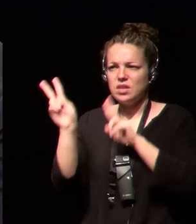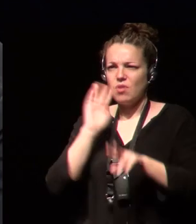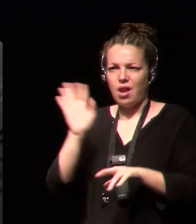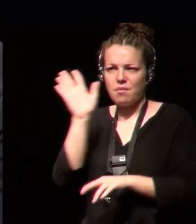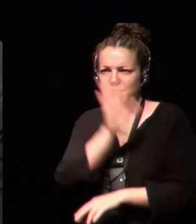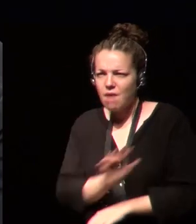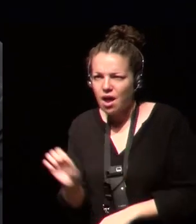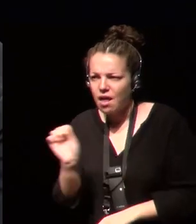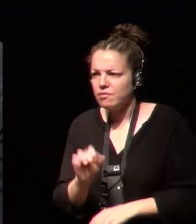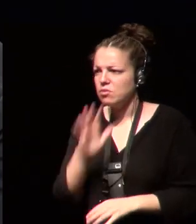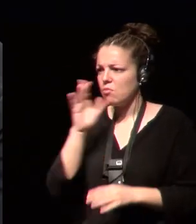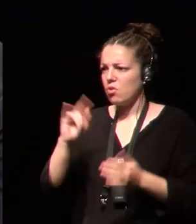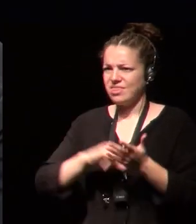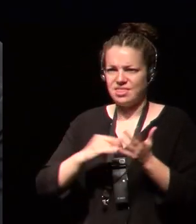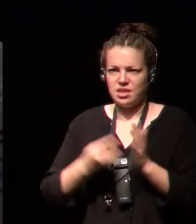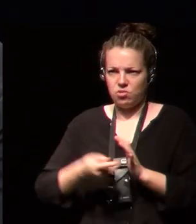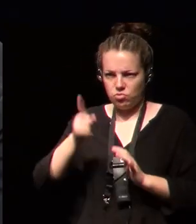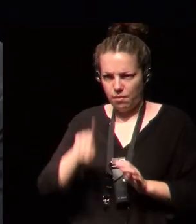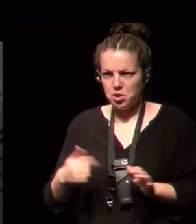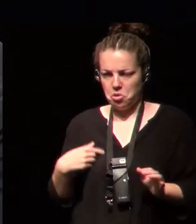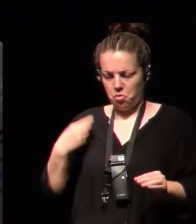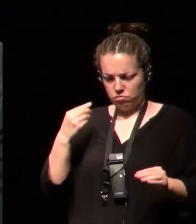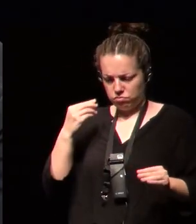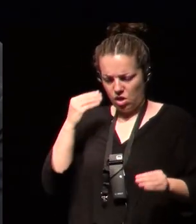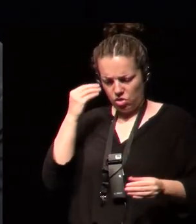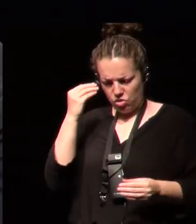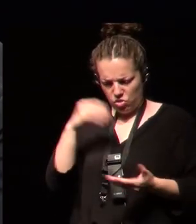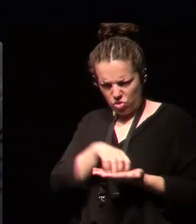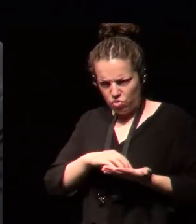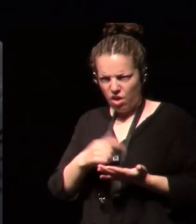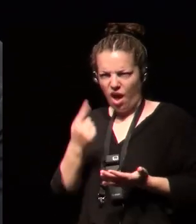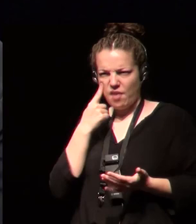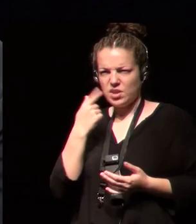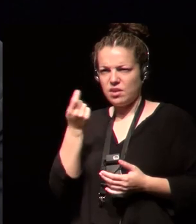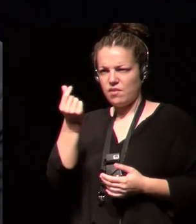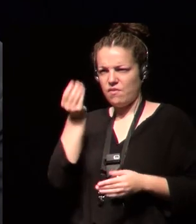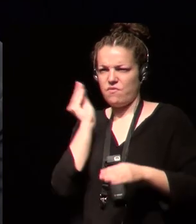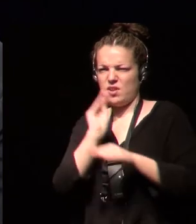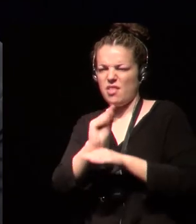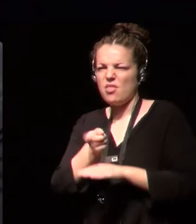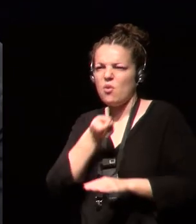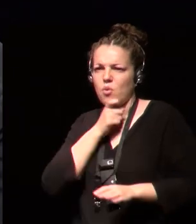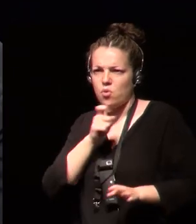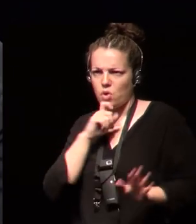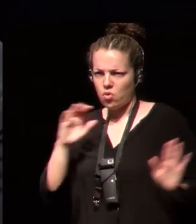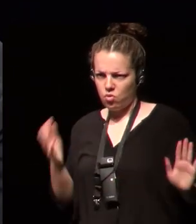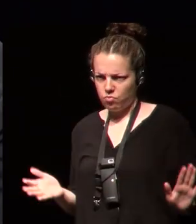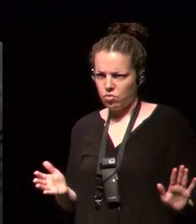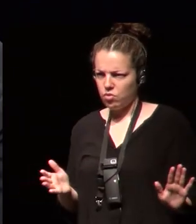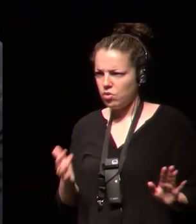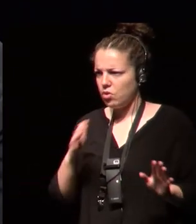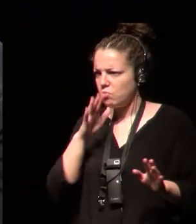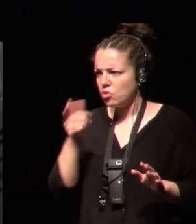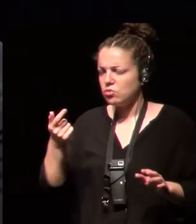también, y yo me pregunto, ¿cómo conseguir la financiación? Porque estamos, yo creo que los que nos dedicamos a la creación